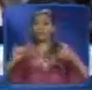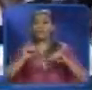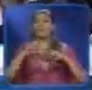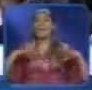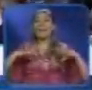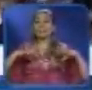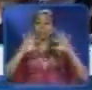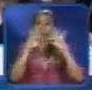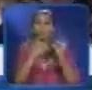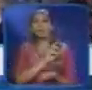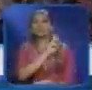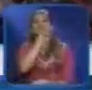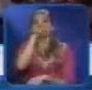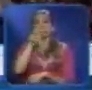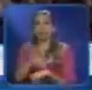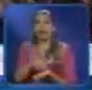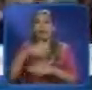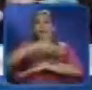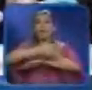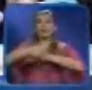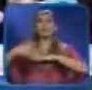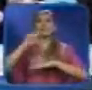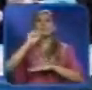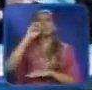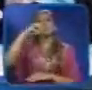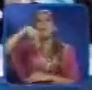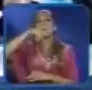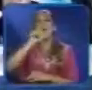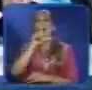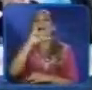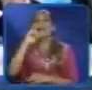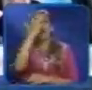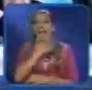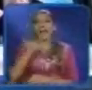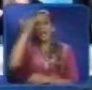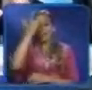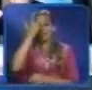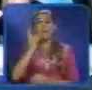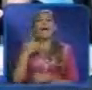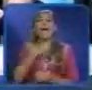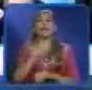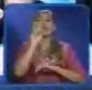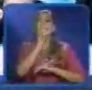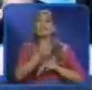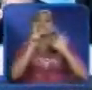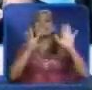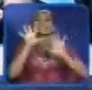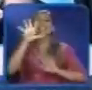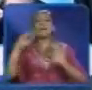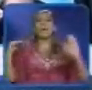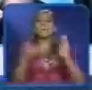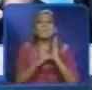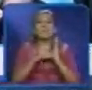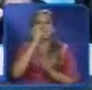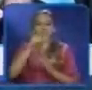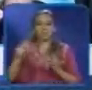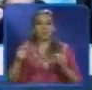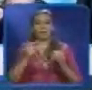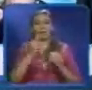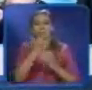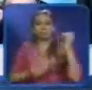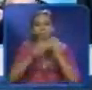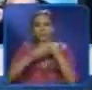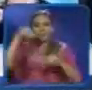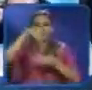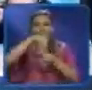decidió trasladarse a la frontera de Somalia, donde habitan 285 mil personas. Allí, la ganadora del Oscar comentó